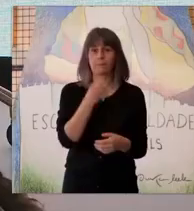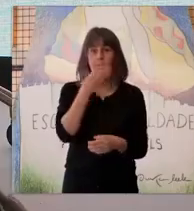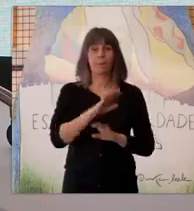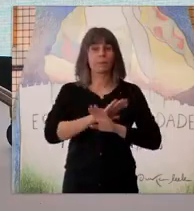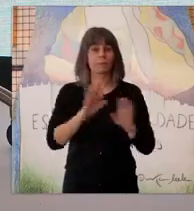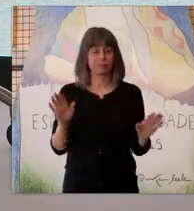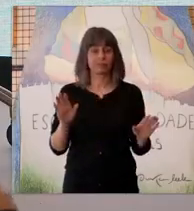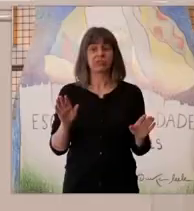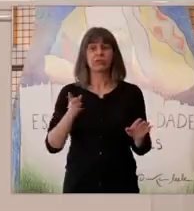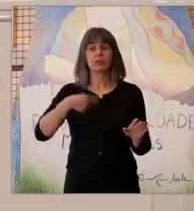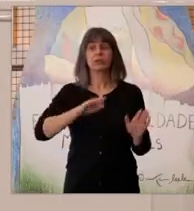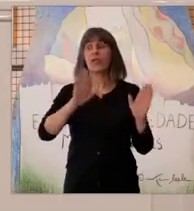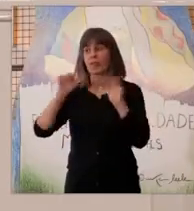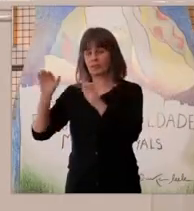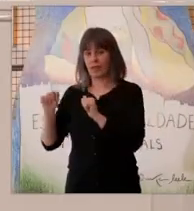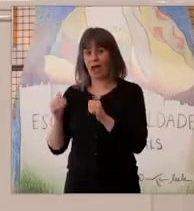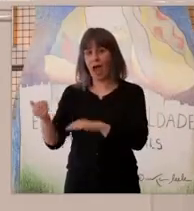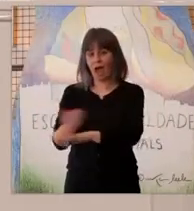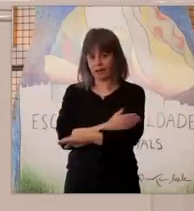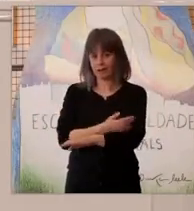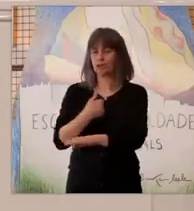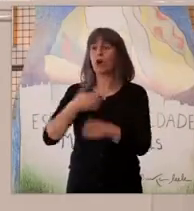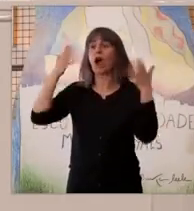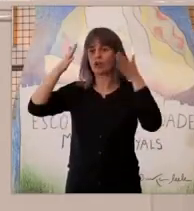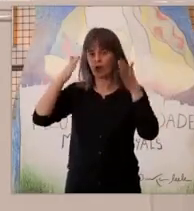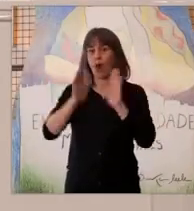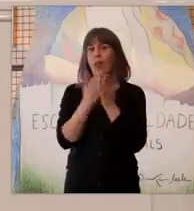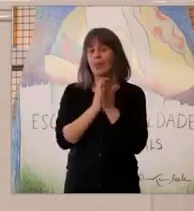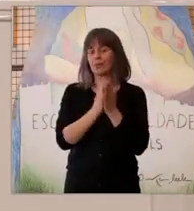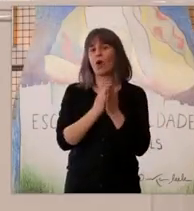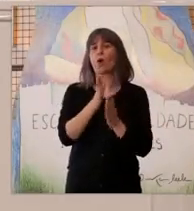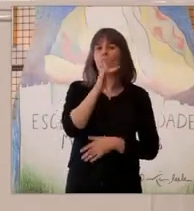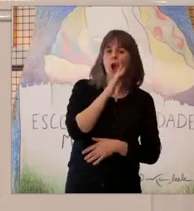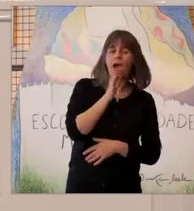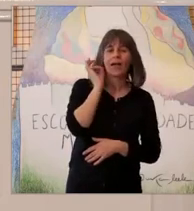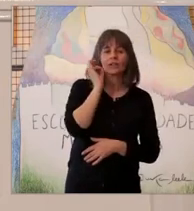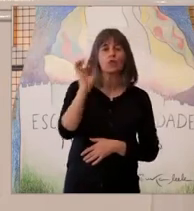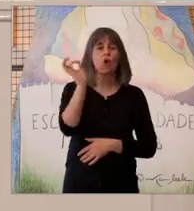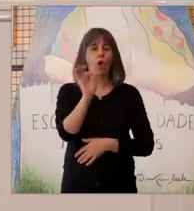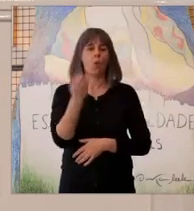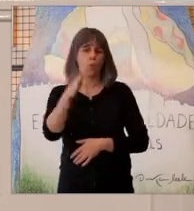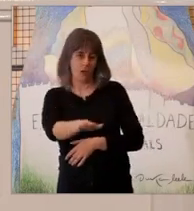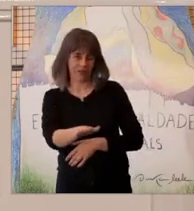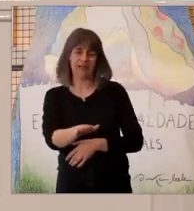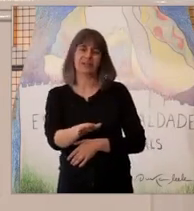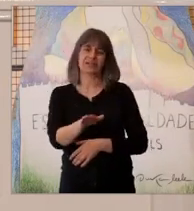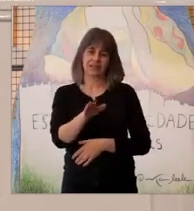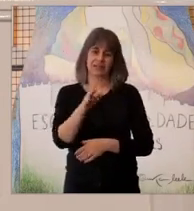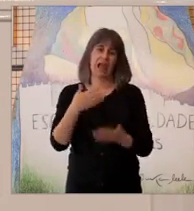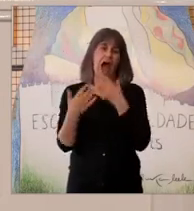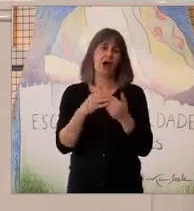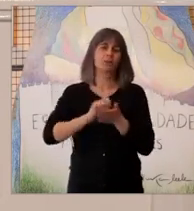antes de despediros recomendaros una vez más violadas o huertas de Isabel Valdez Santander de